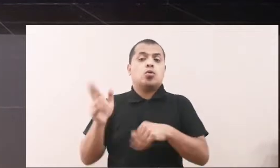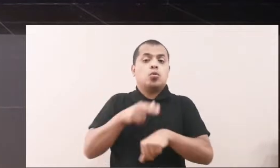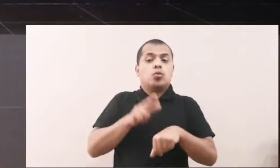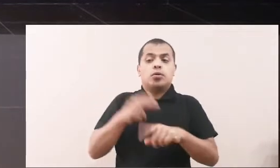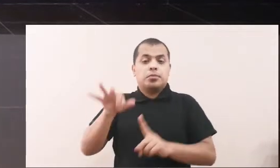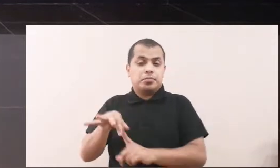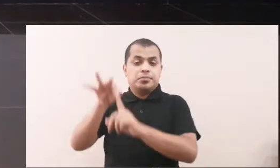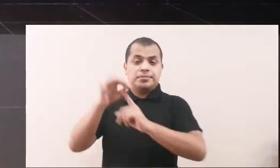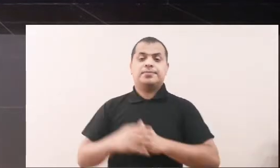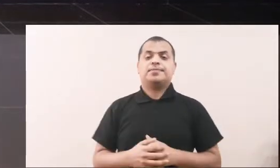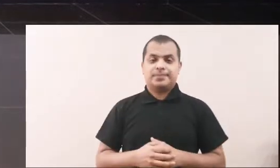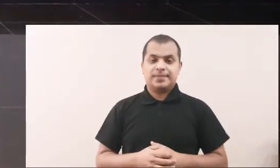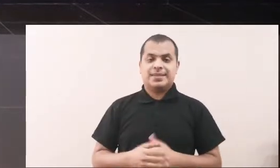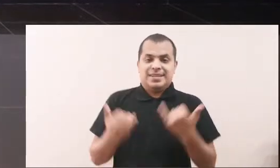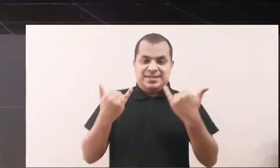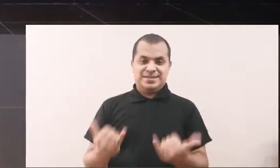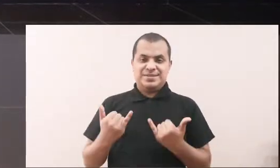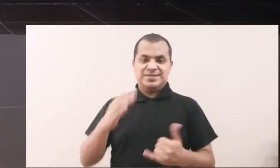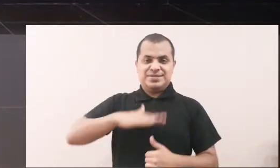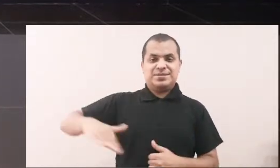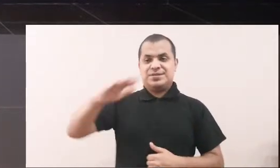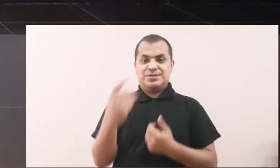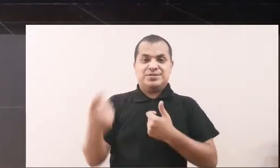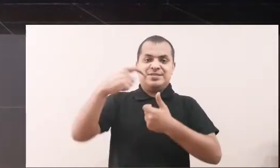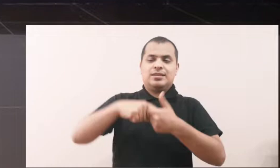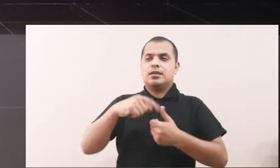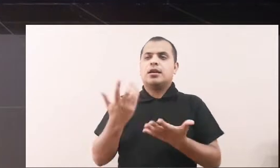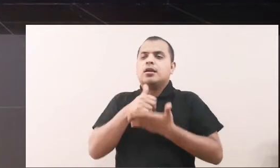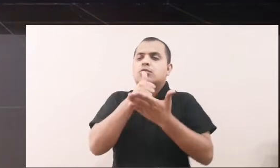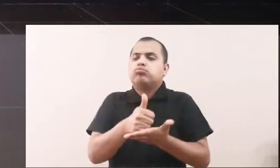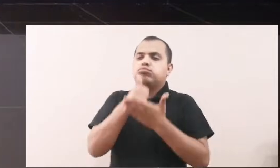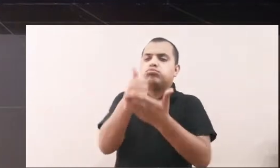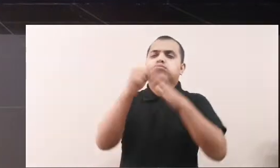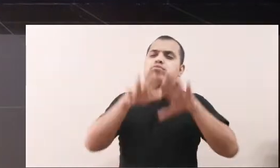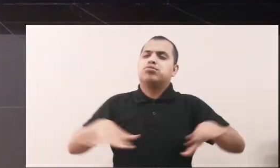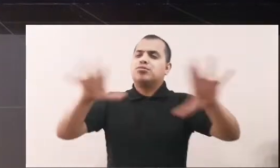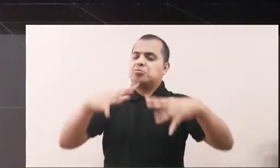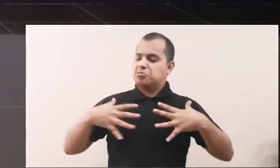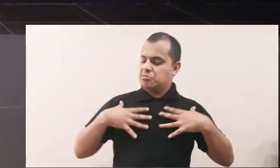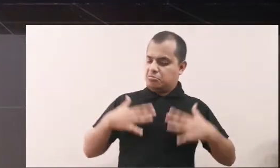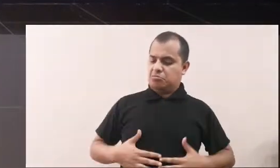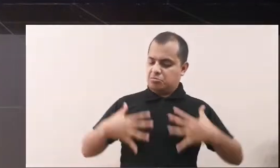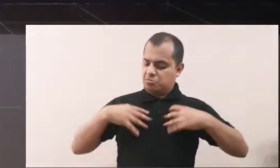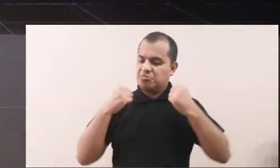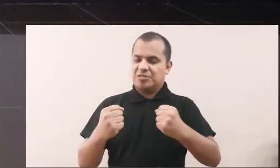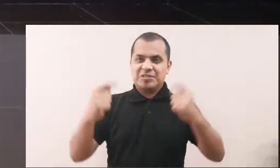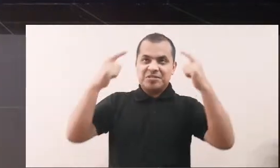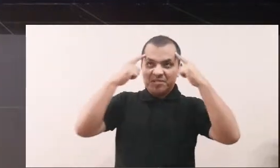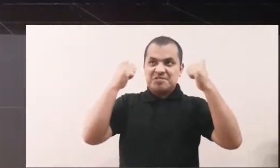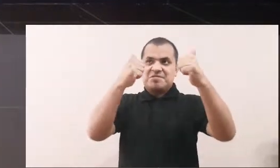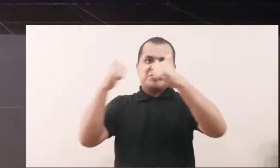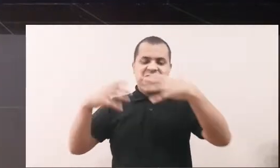regular y especial. De esta forma, nosotros estamos buscando que ayudar a mejorar la salud mental